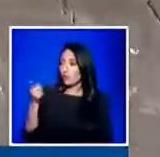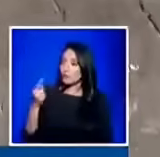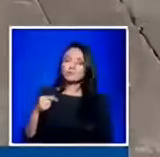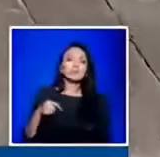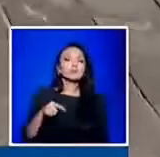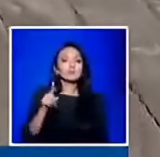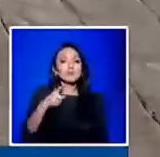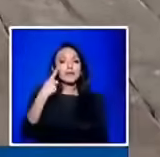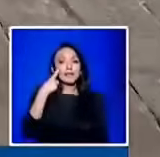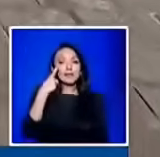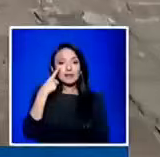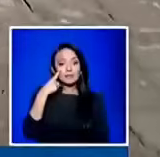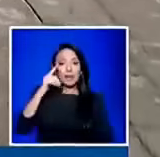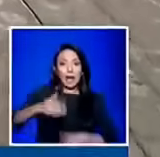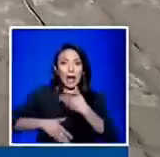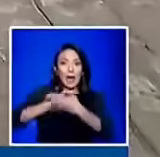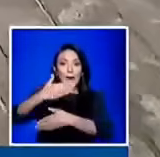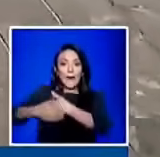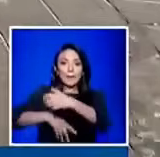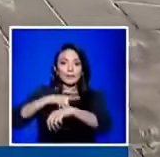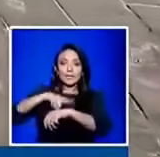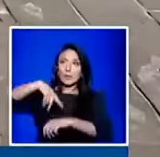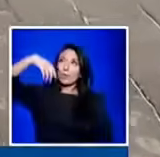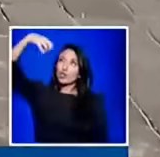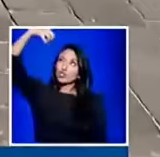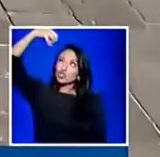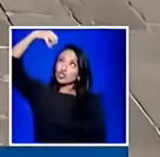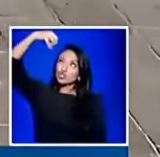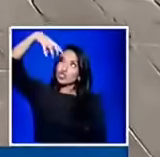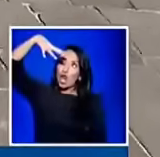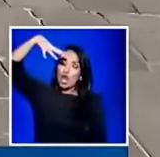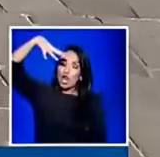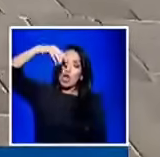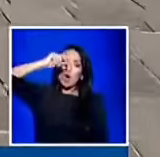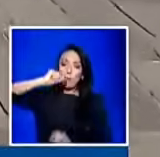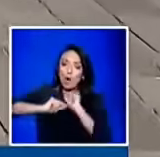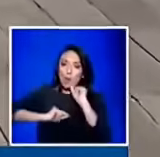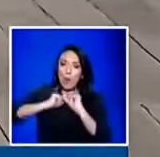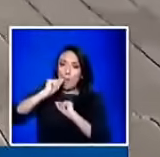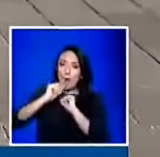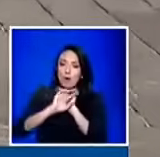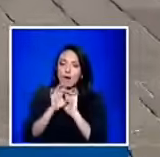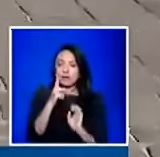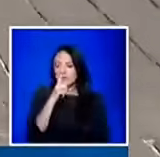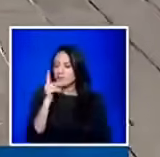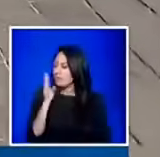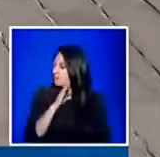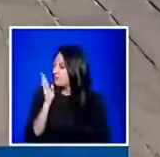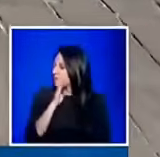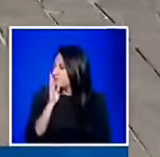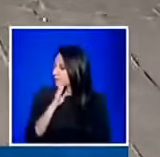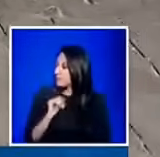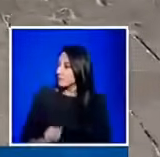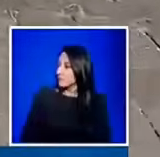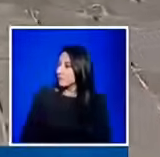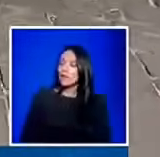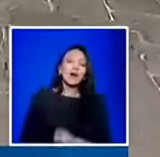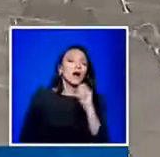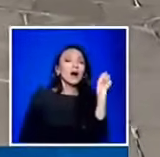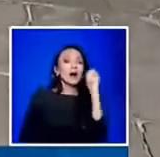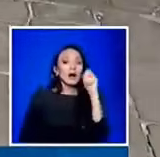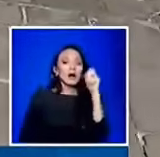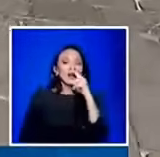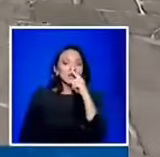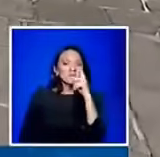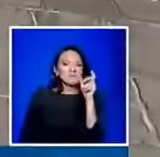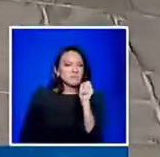ustedes, todavía conforme avanzan los minutos, el sol va pegando con fuerza, el olor es insoportable. Sí, es